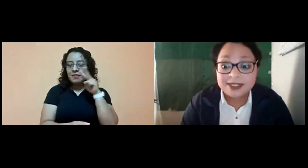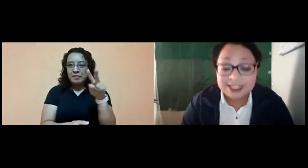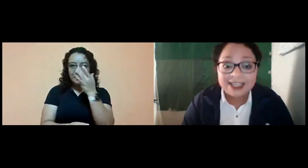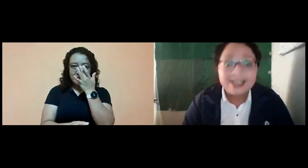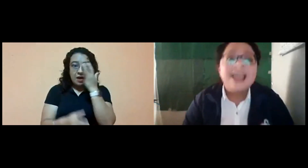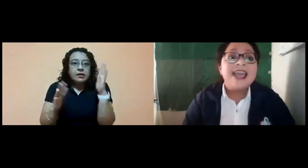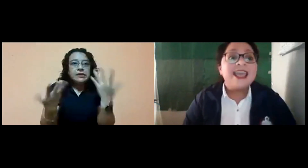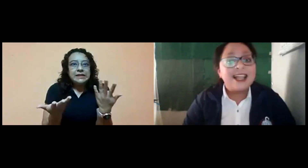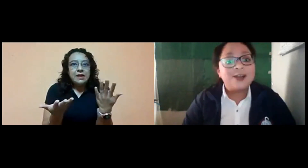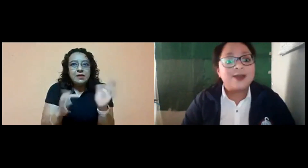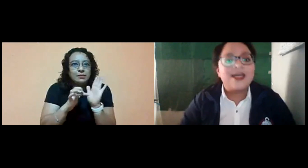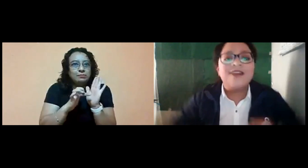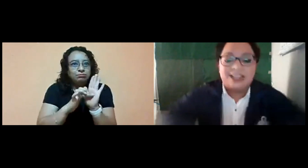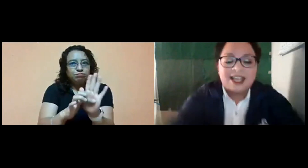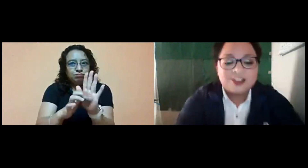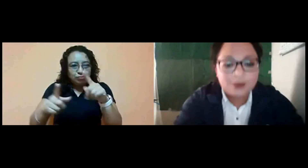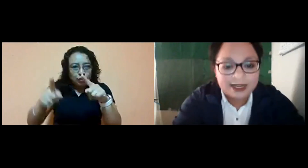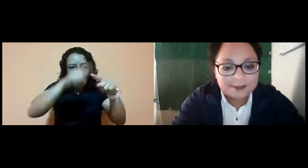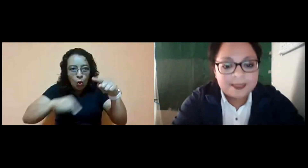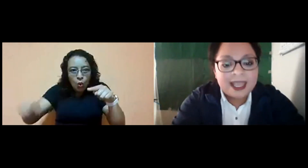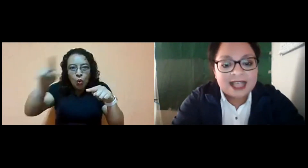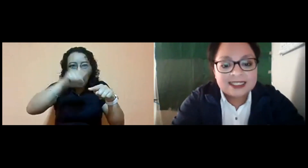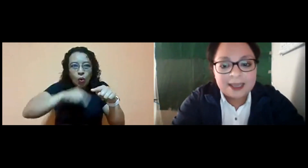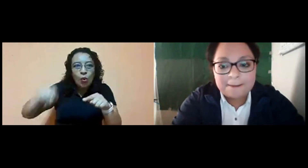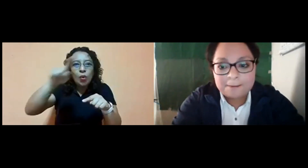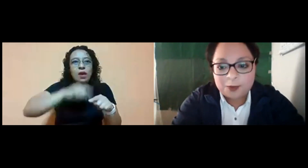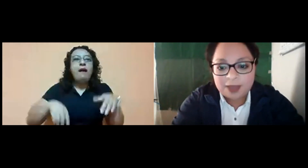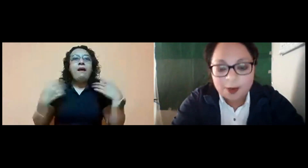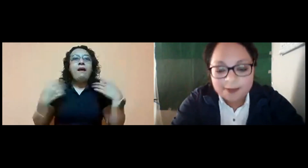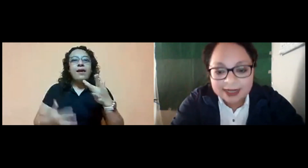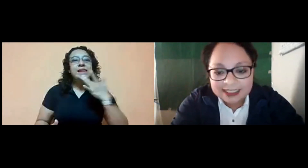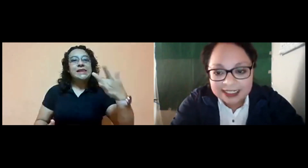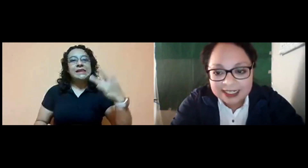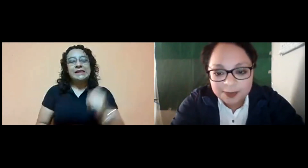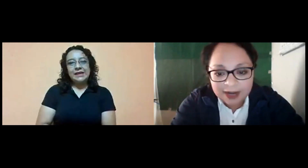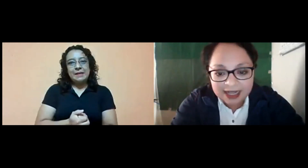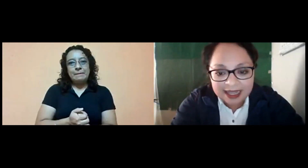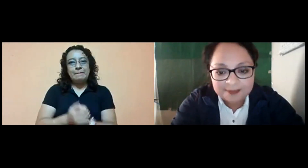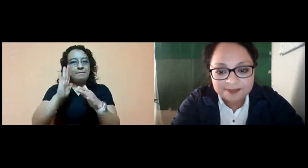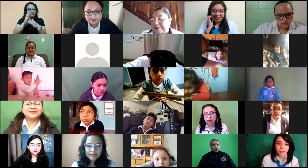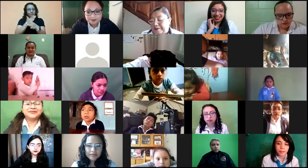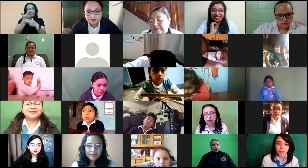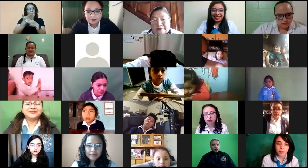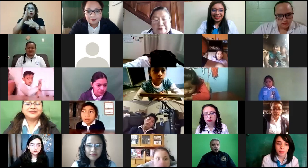nos presentan en la rueda de la suerte. Así que voy a compartirles por acá